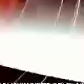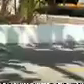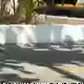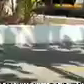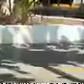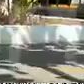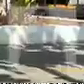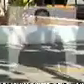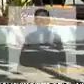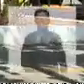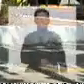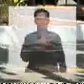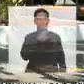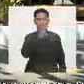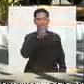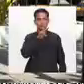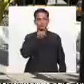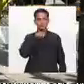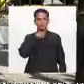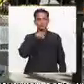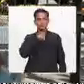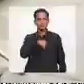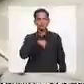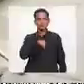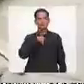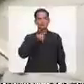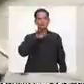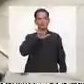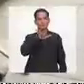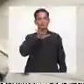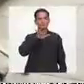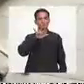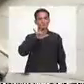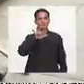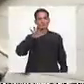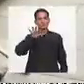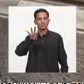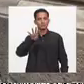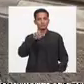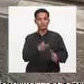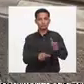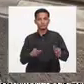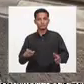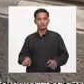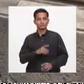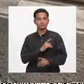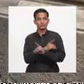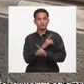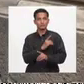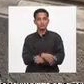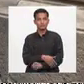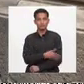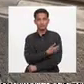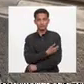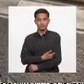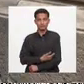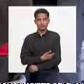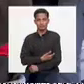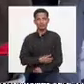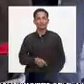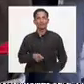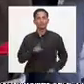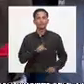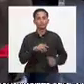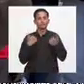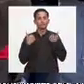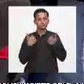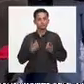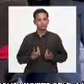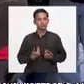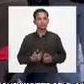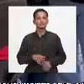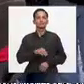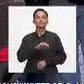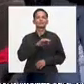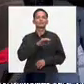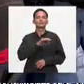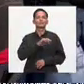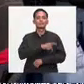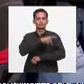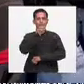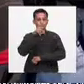verde 18574 personas con discapacidad física se encuentran empadronadas en la provincia de